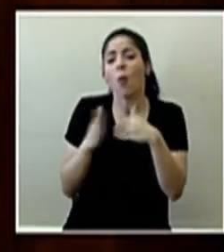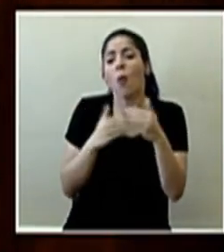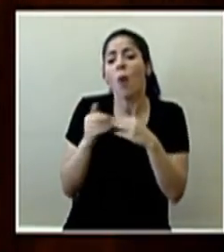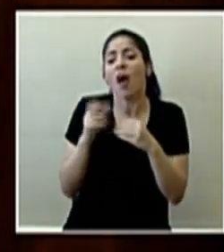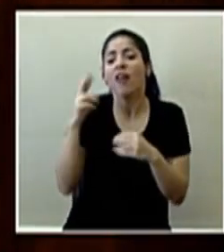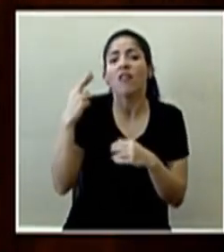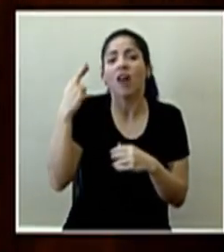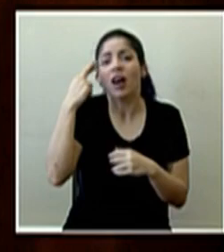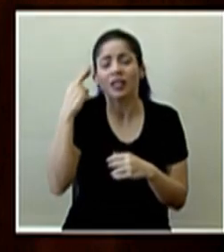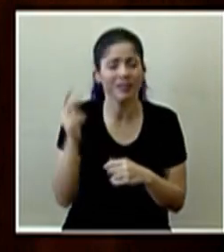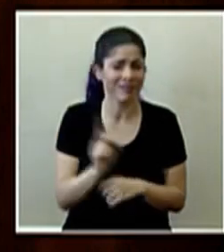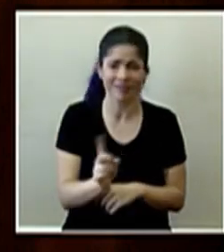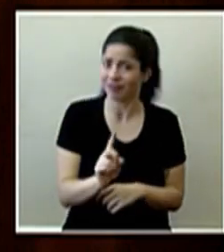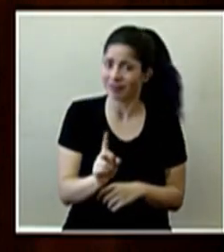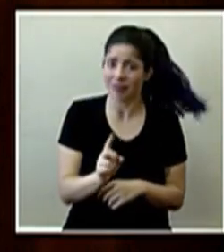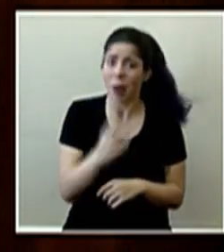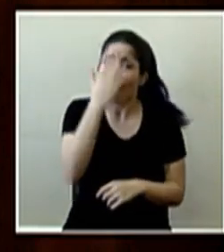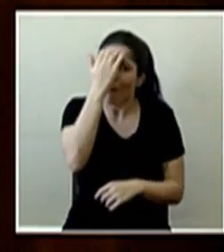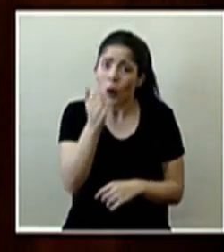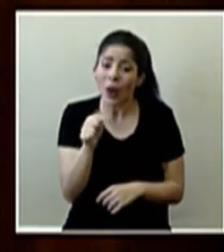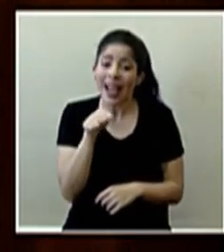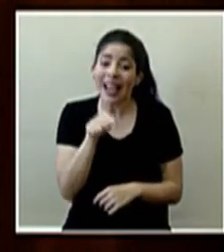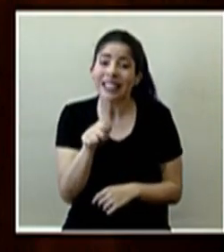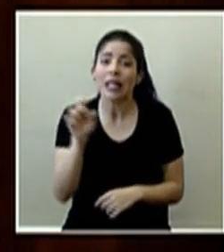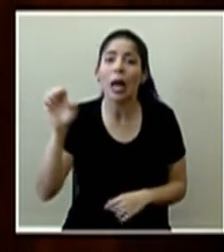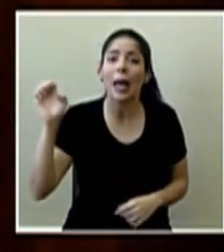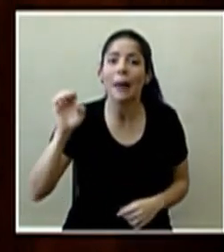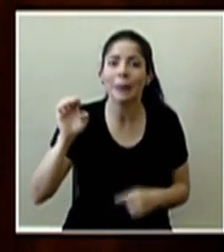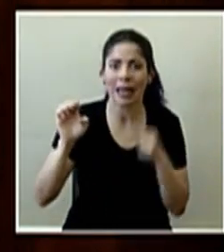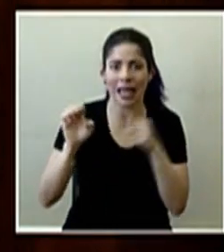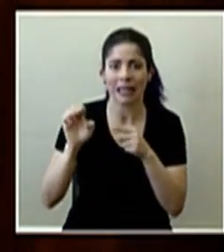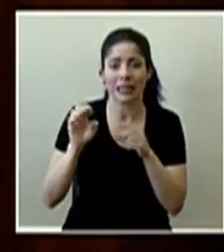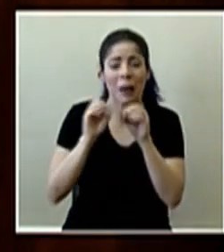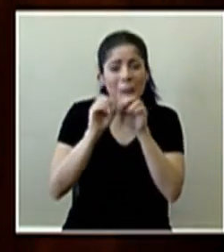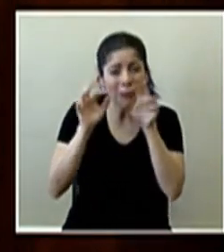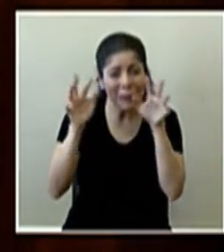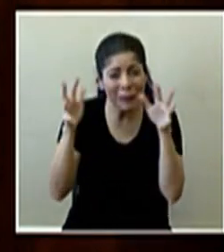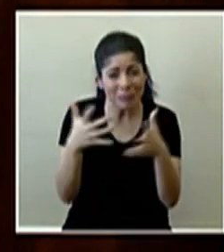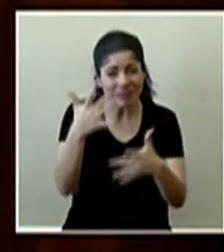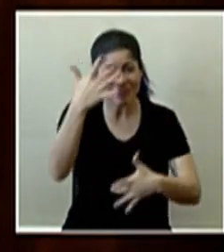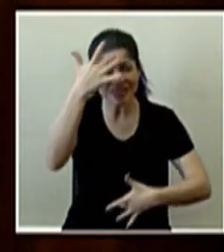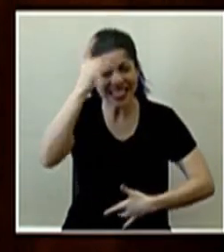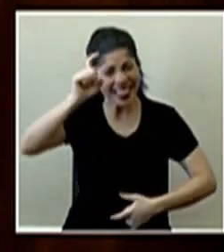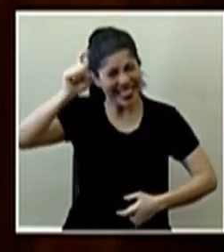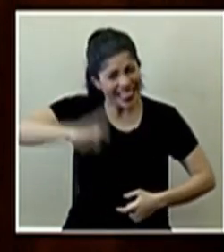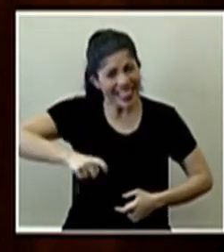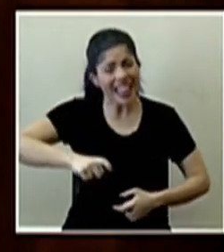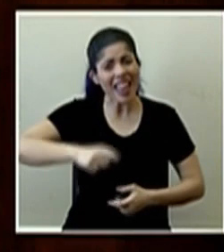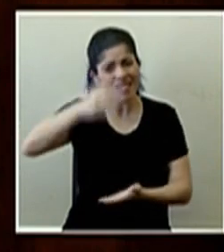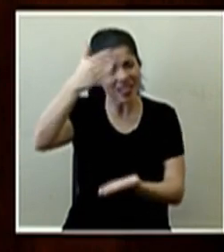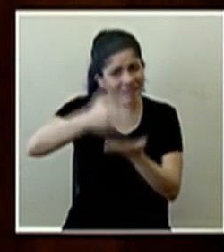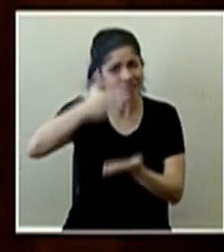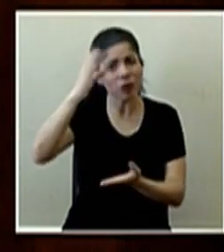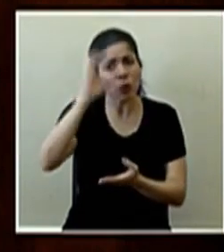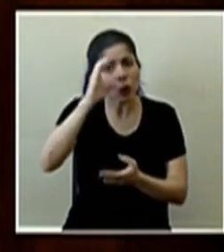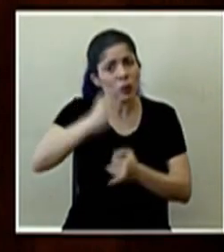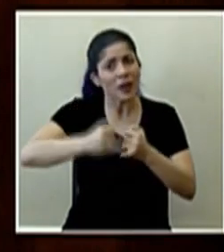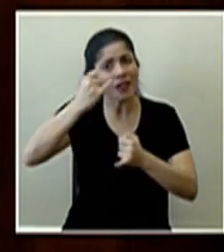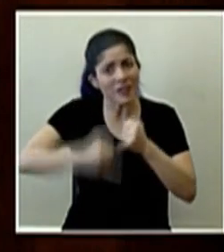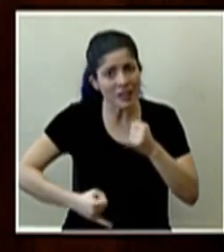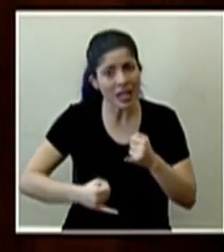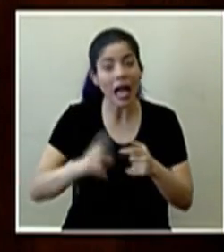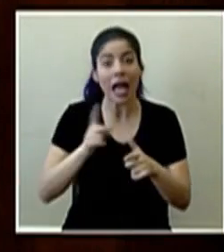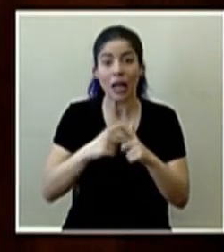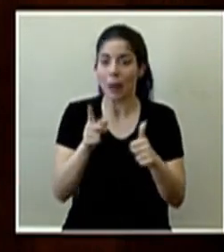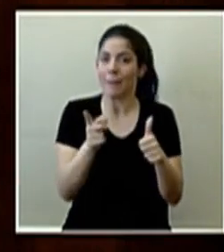estatus que tengan, porque esto es una emergencia, esto es una pandemia que tenemos que tratar de ponerle un fin. Entonces,